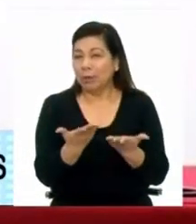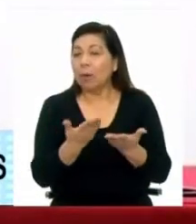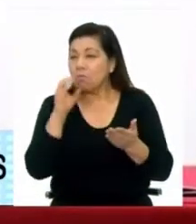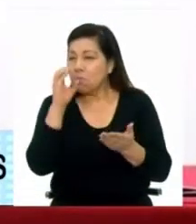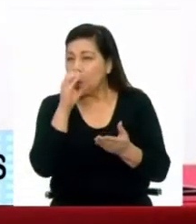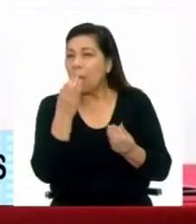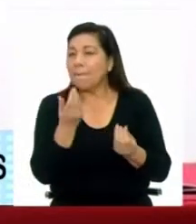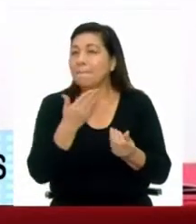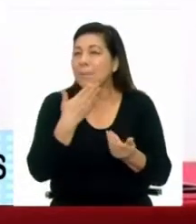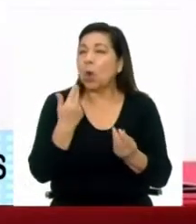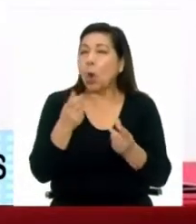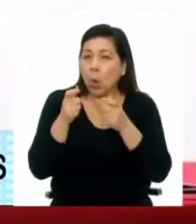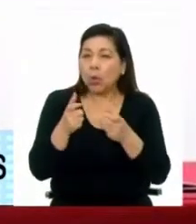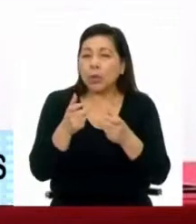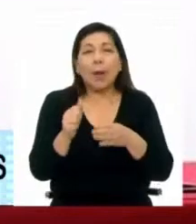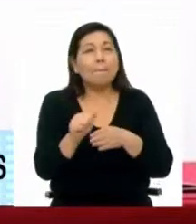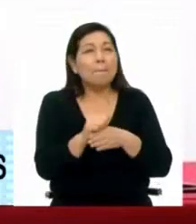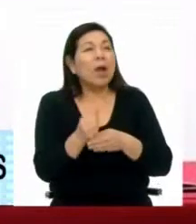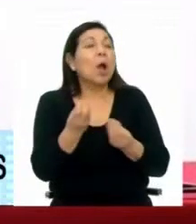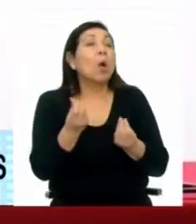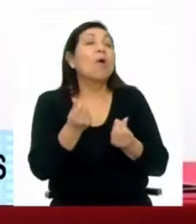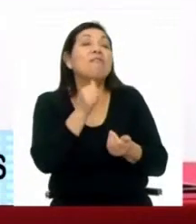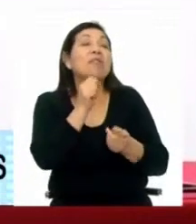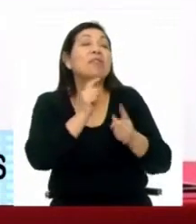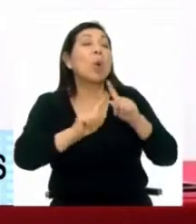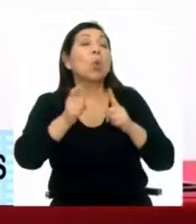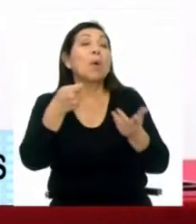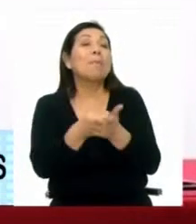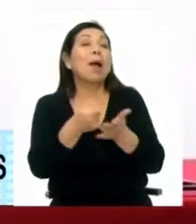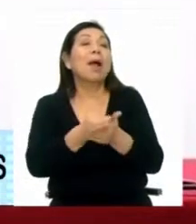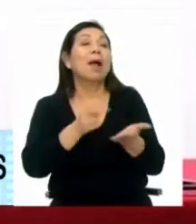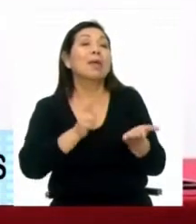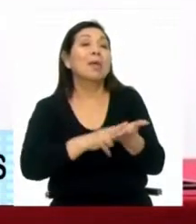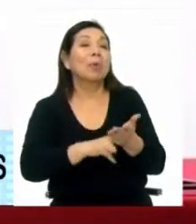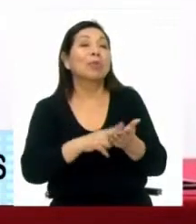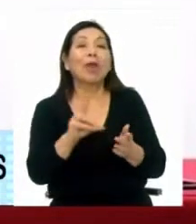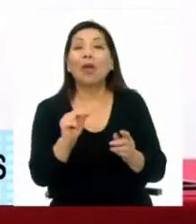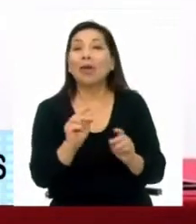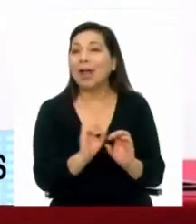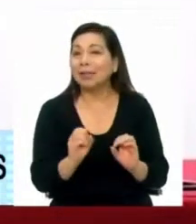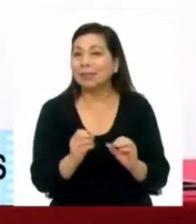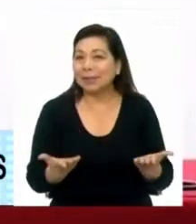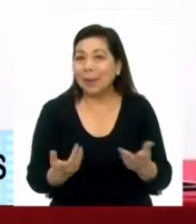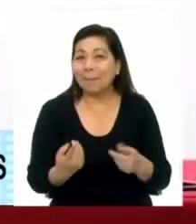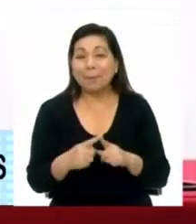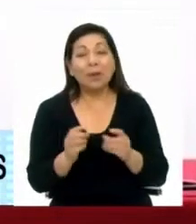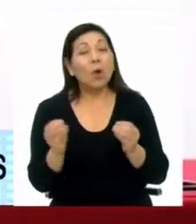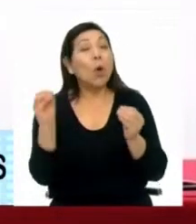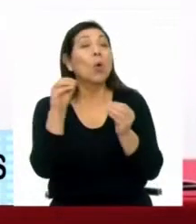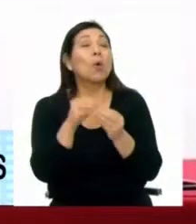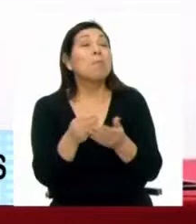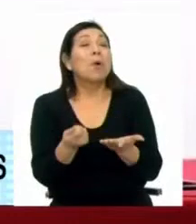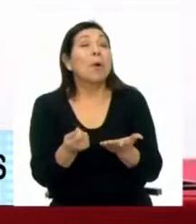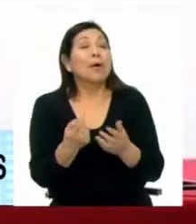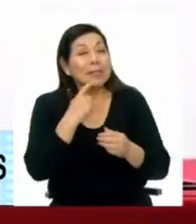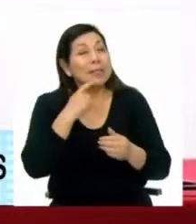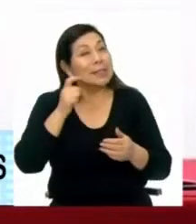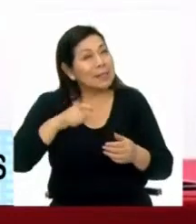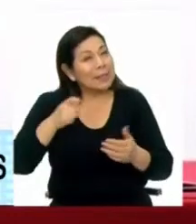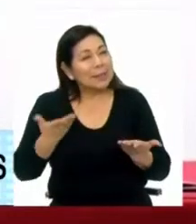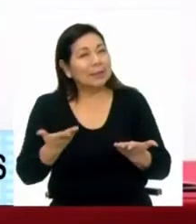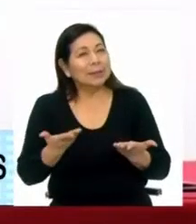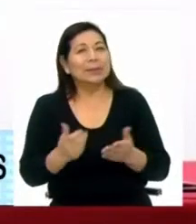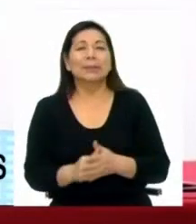que buscan efectivamente controlar las prácticas de evasión y elusión, que es un tema central de nuestra propuesta de reforma tributaria, y en ese sentido